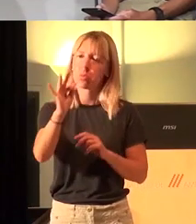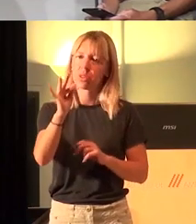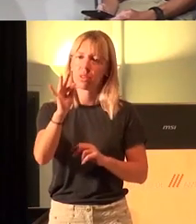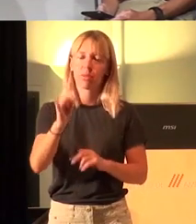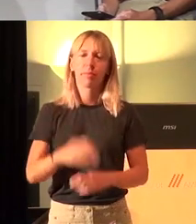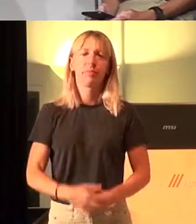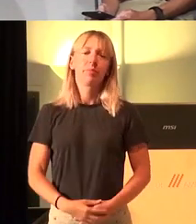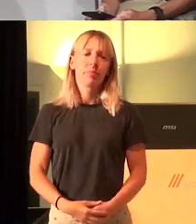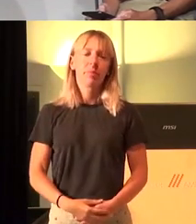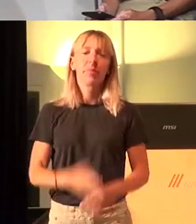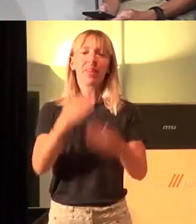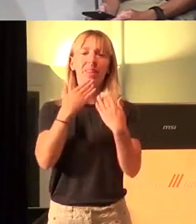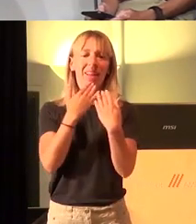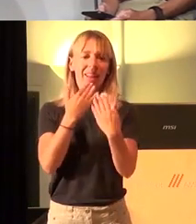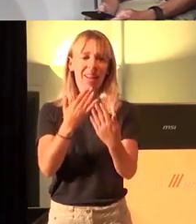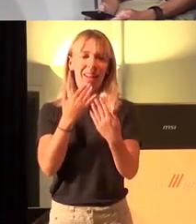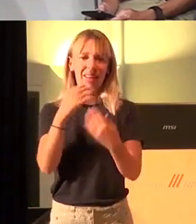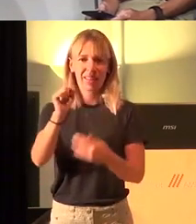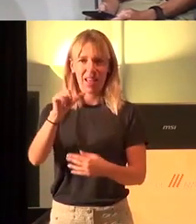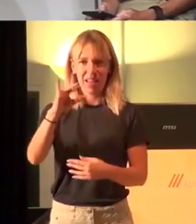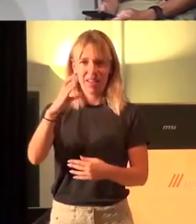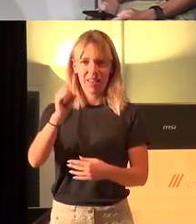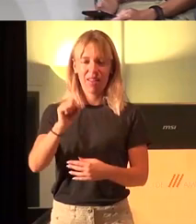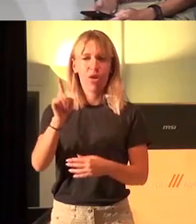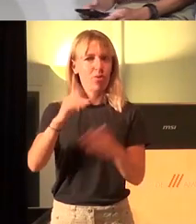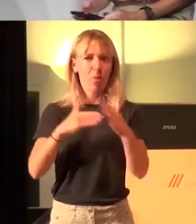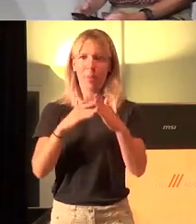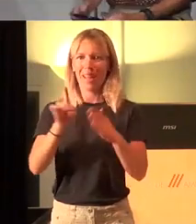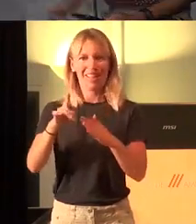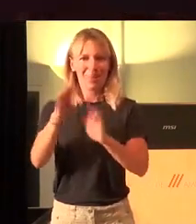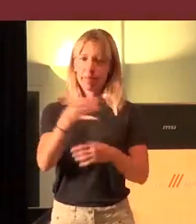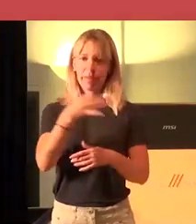positiva. Muchísimas gracias, Alicia. Que no pare ese programa.